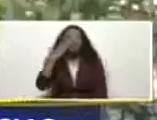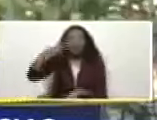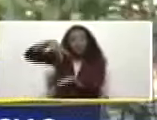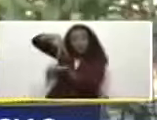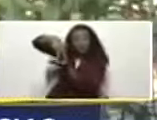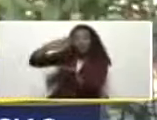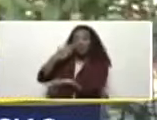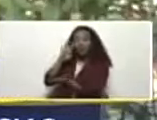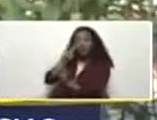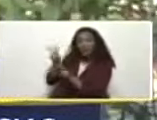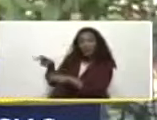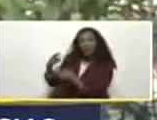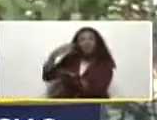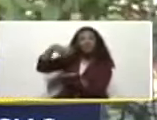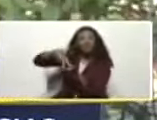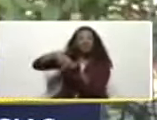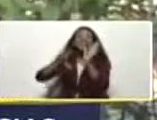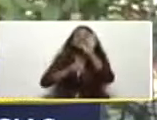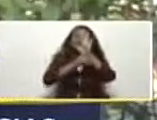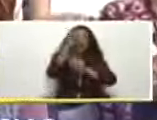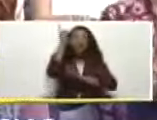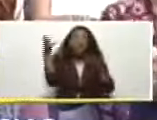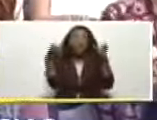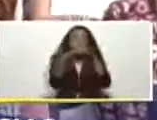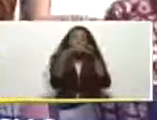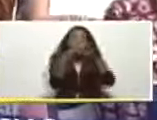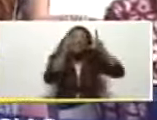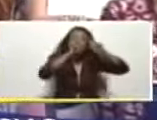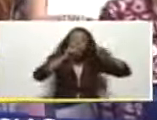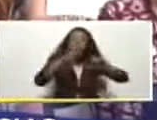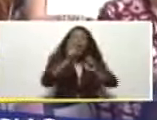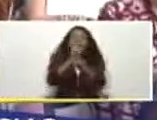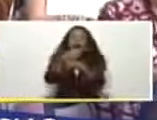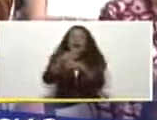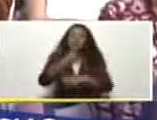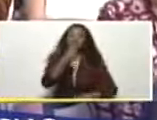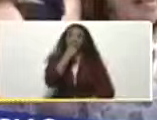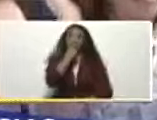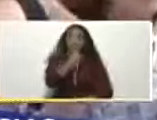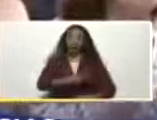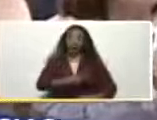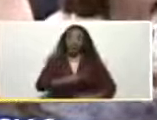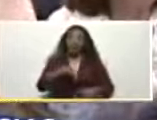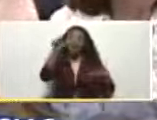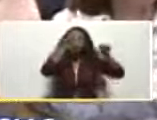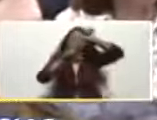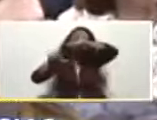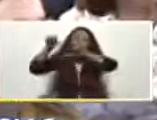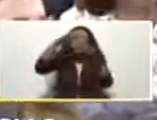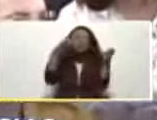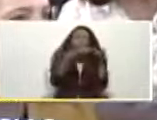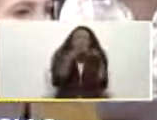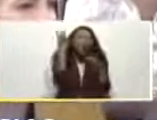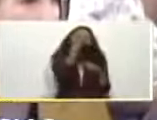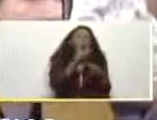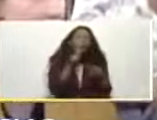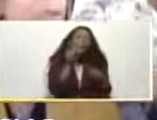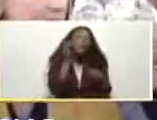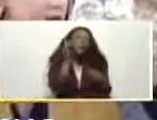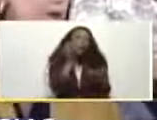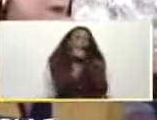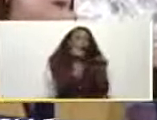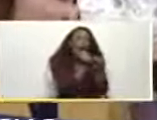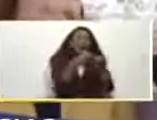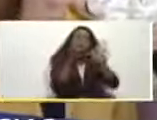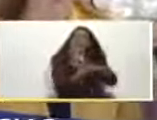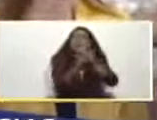vean, desarrolló el kit para diagnóstico de cáncer de mama y en su laboratorio hay un grupo de jóvenes mujeres